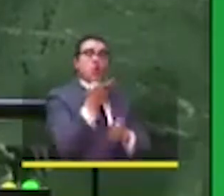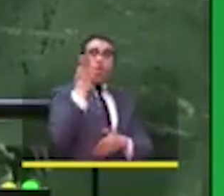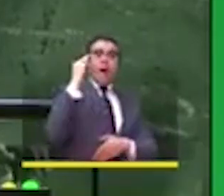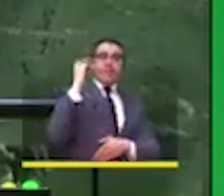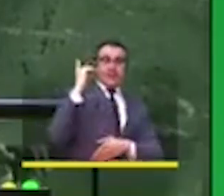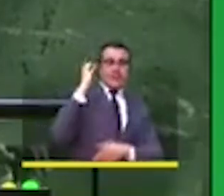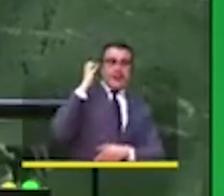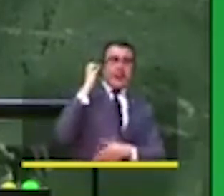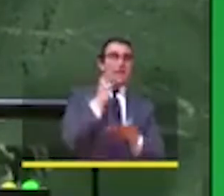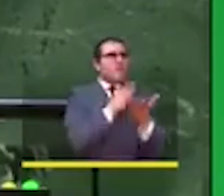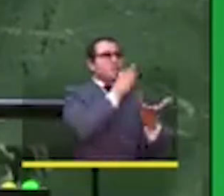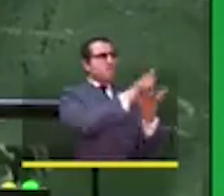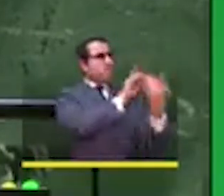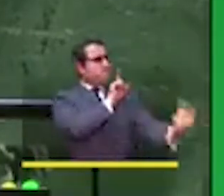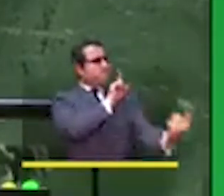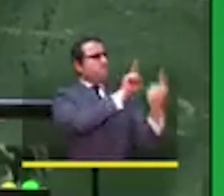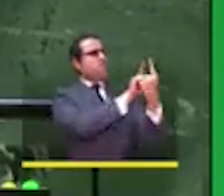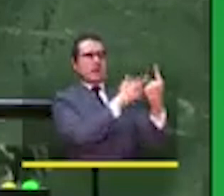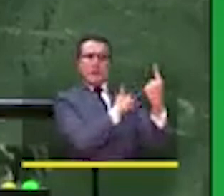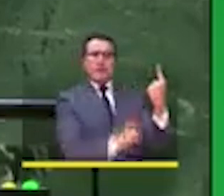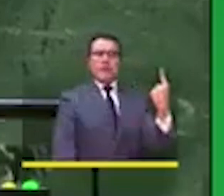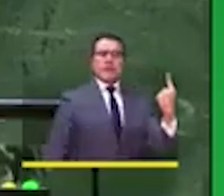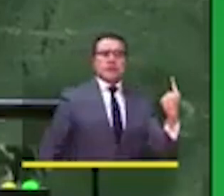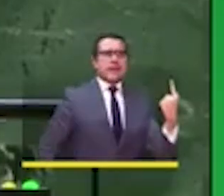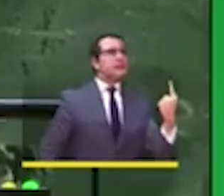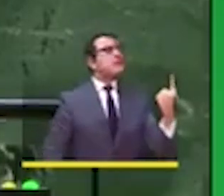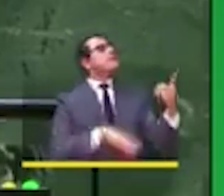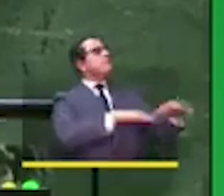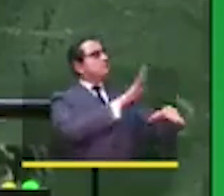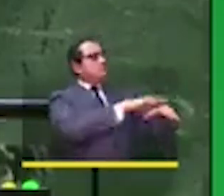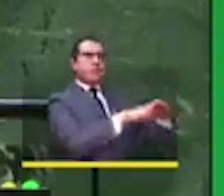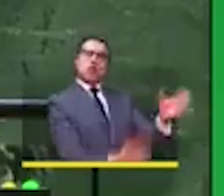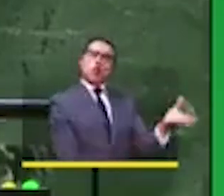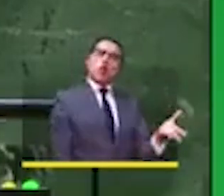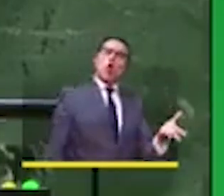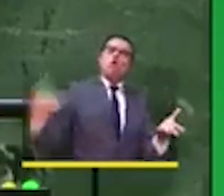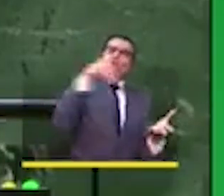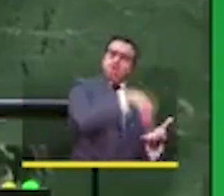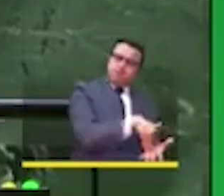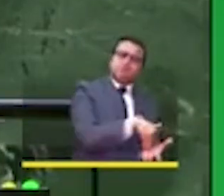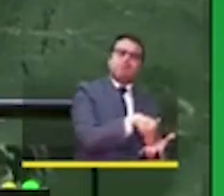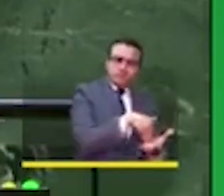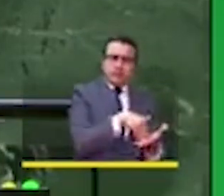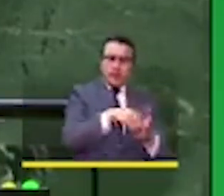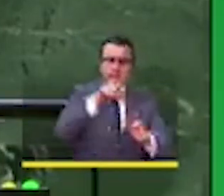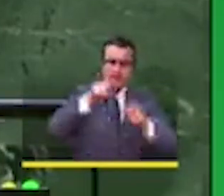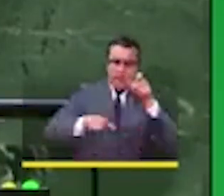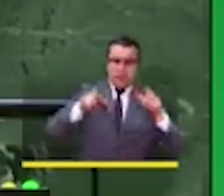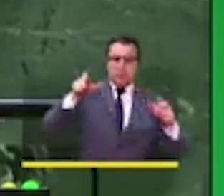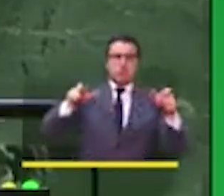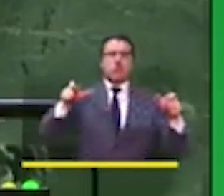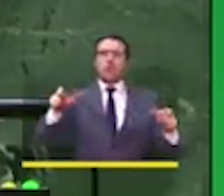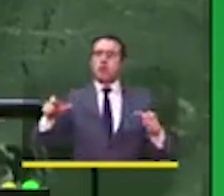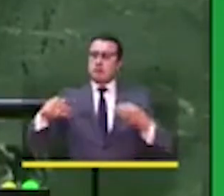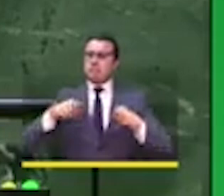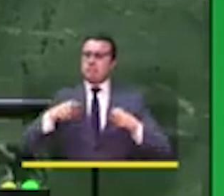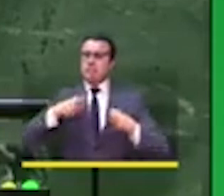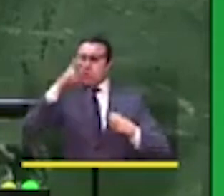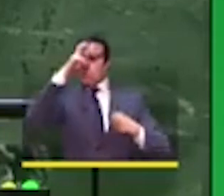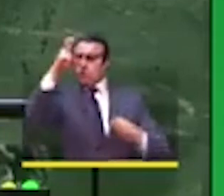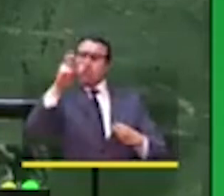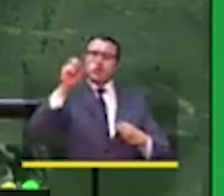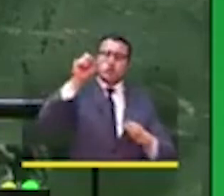a hablar con el presidente y mirar si volvemos a encontrarnos los pueblos del norte con los del sur de